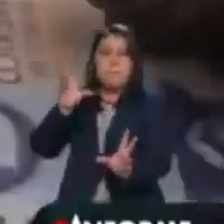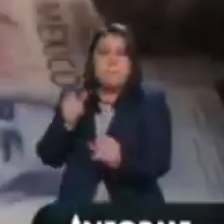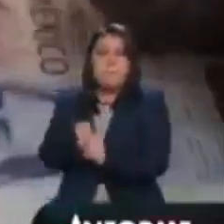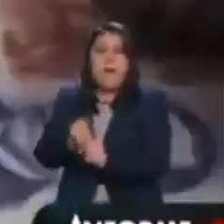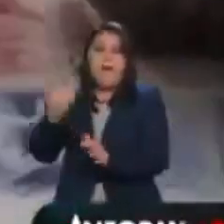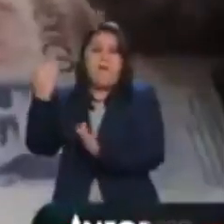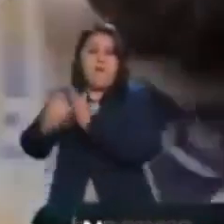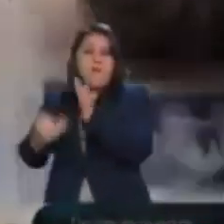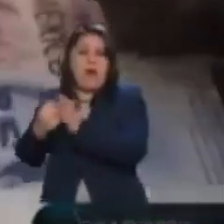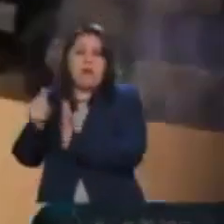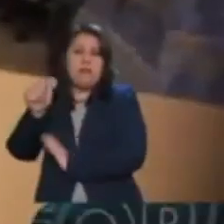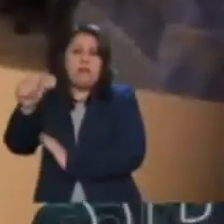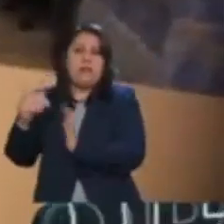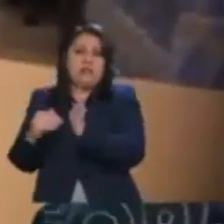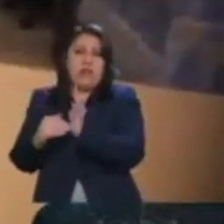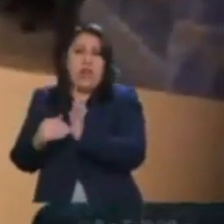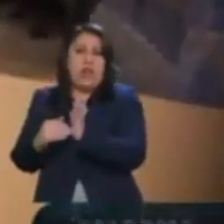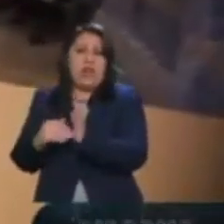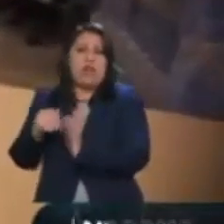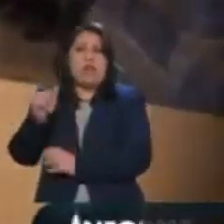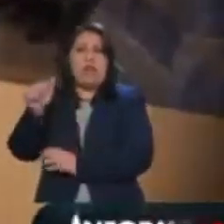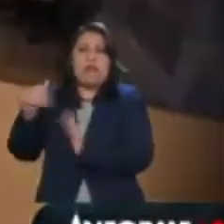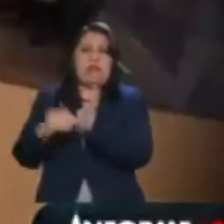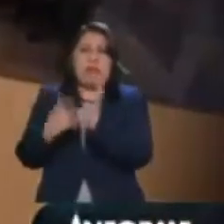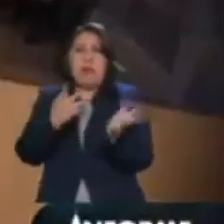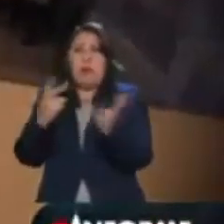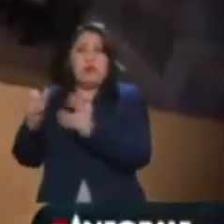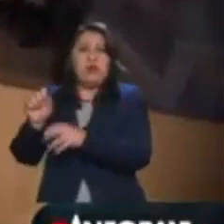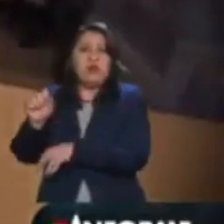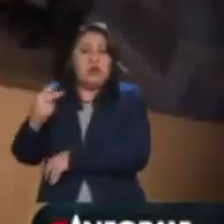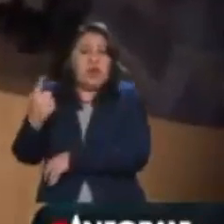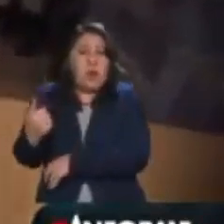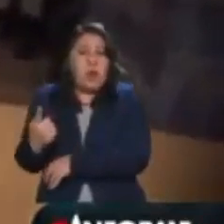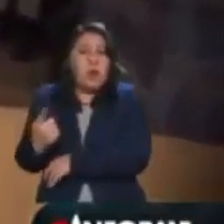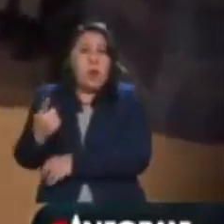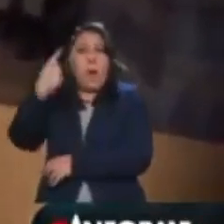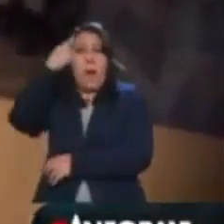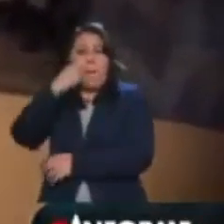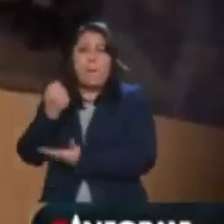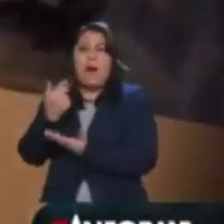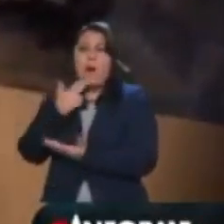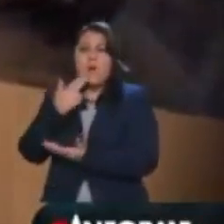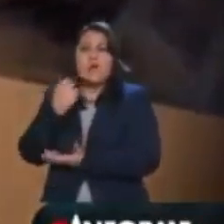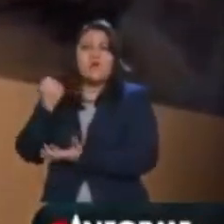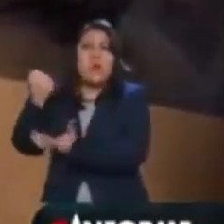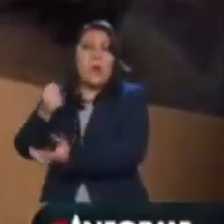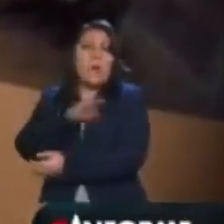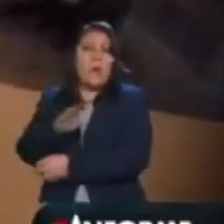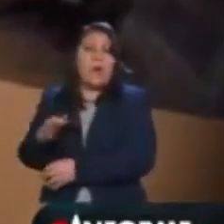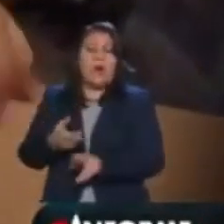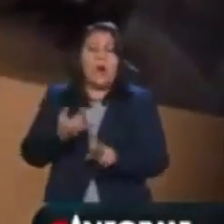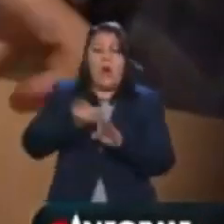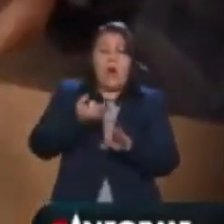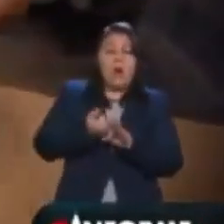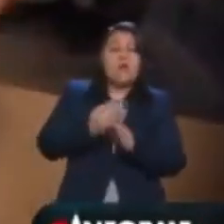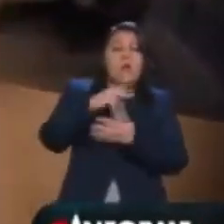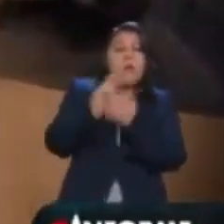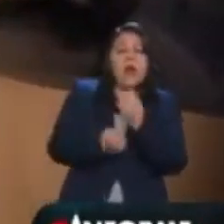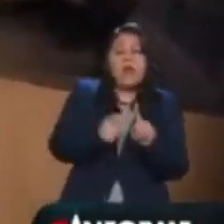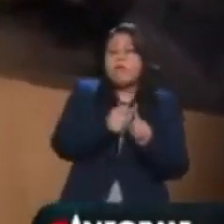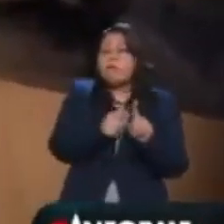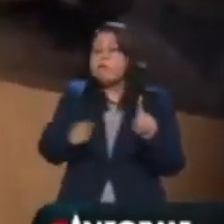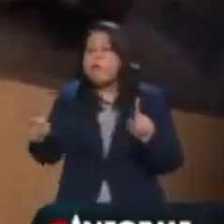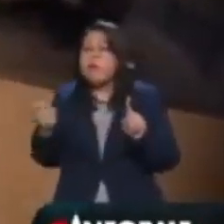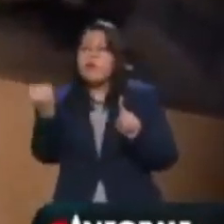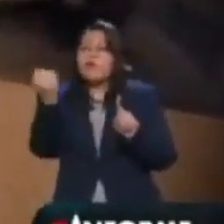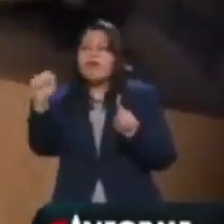16.989.1 millones de pesos. El 15 de noviembre se realizará un corte más de lo ejercido hasta el mes de septiembre, por lo que los